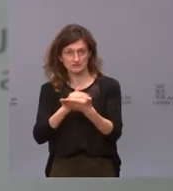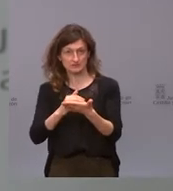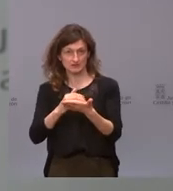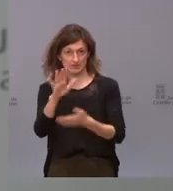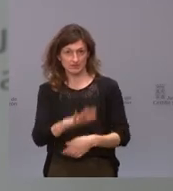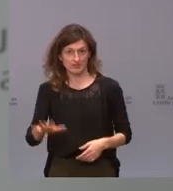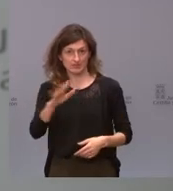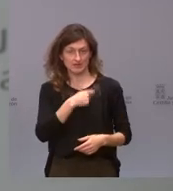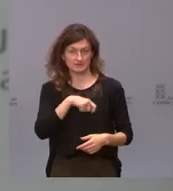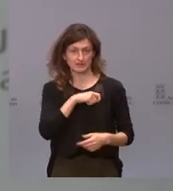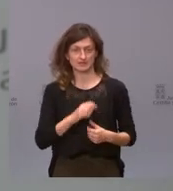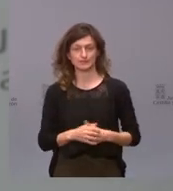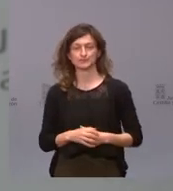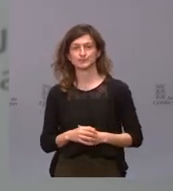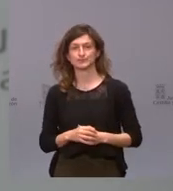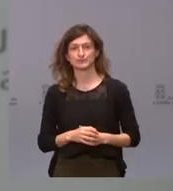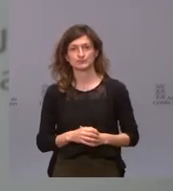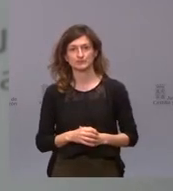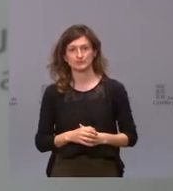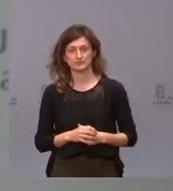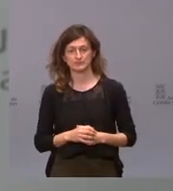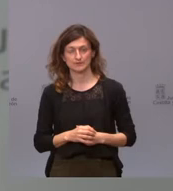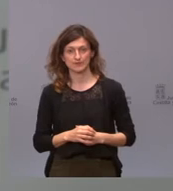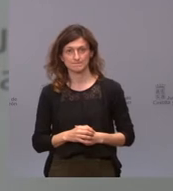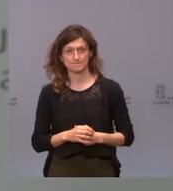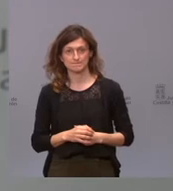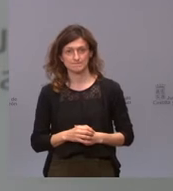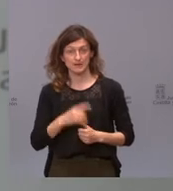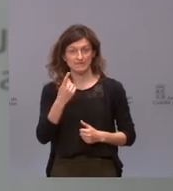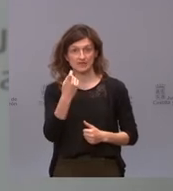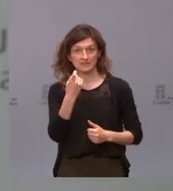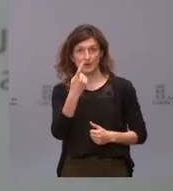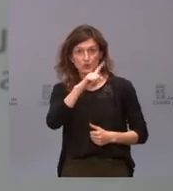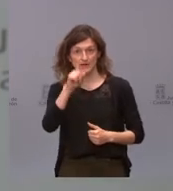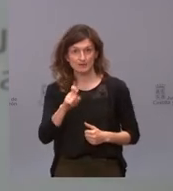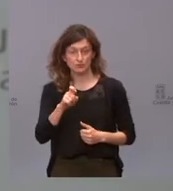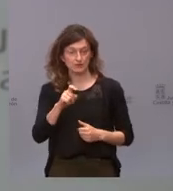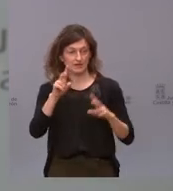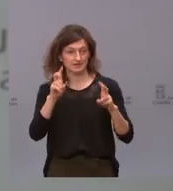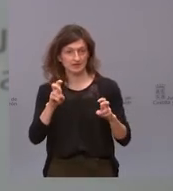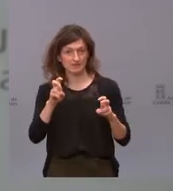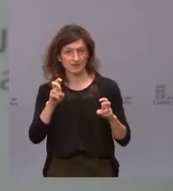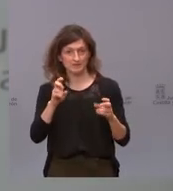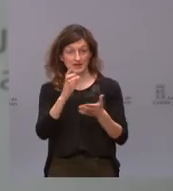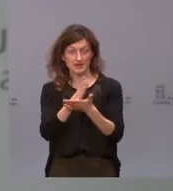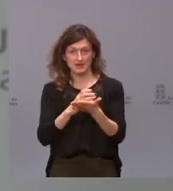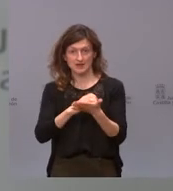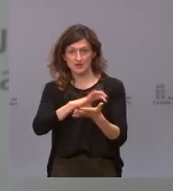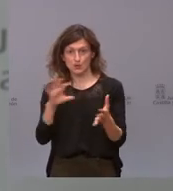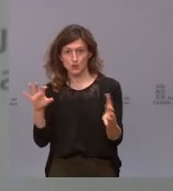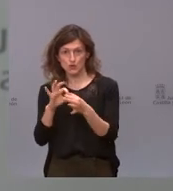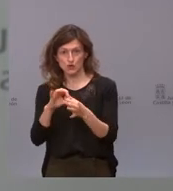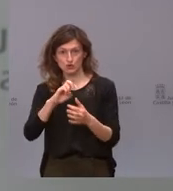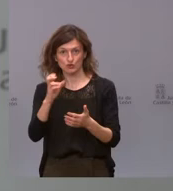de nuestro país había una pregunta pendiente creo sobre la unión con otras comunidades ante el fin del